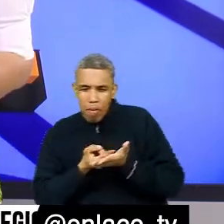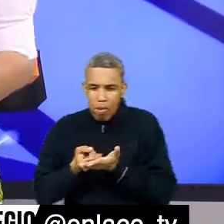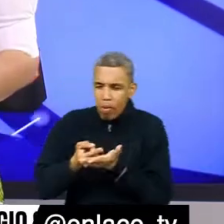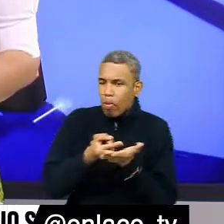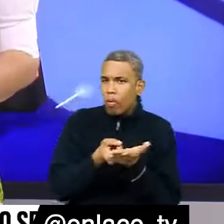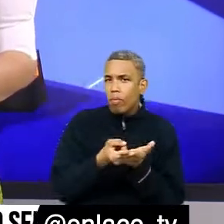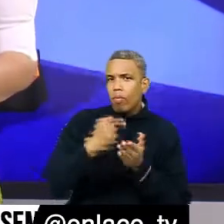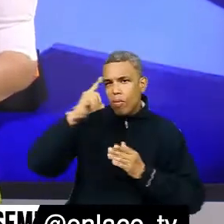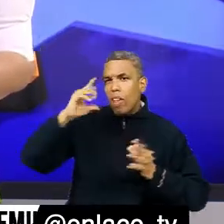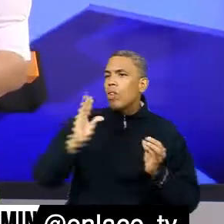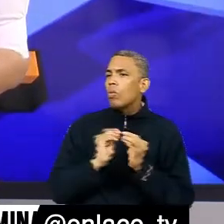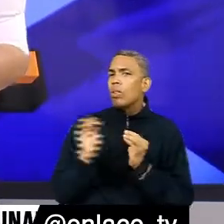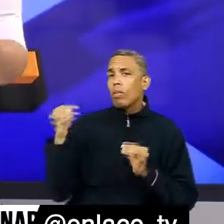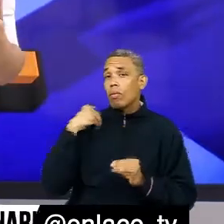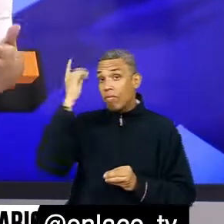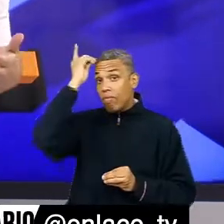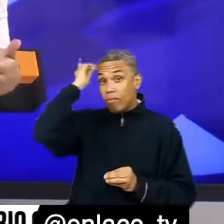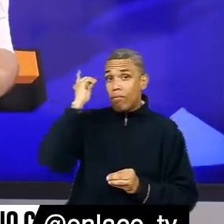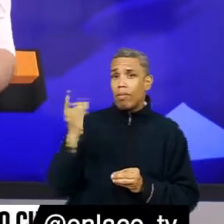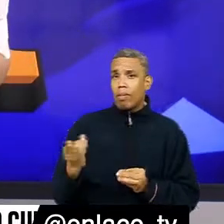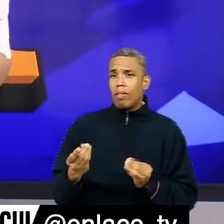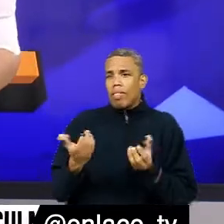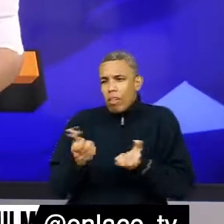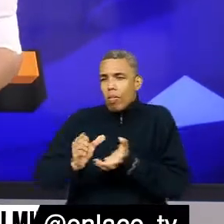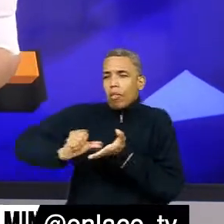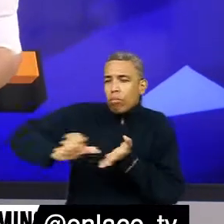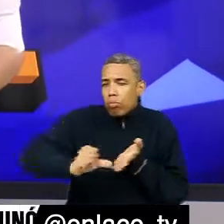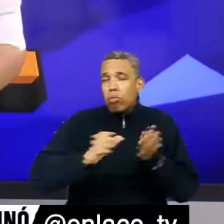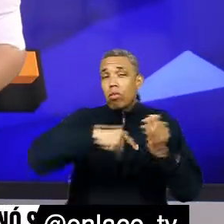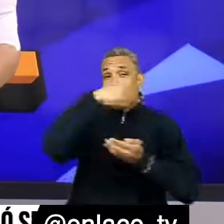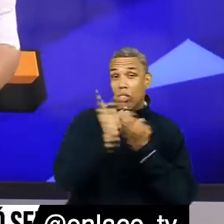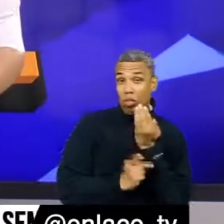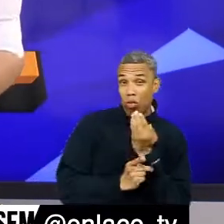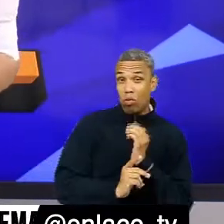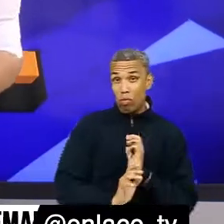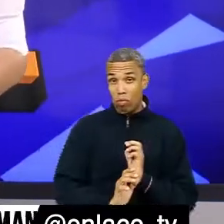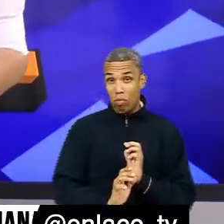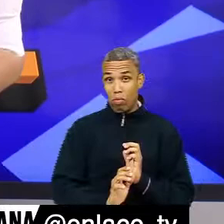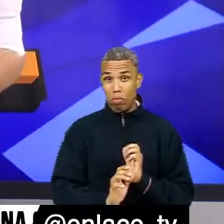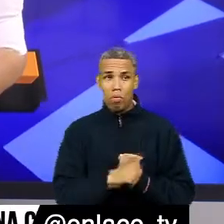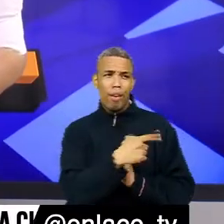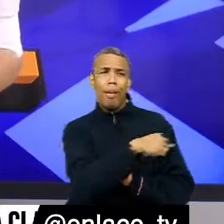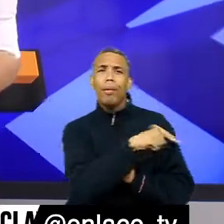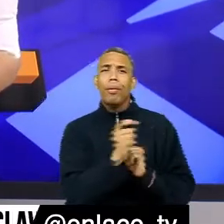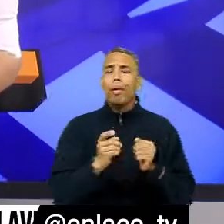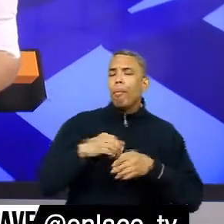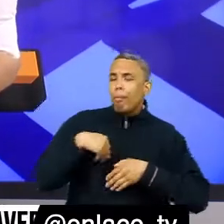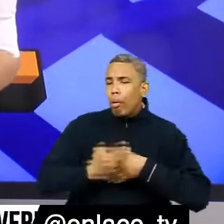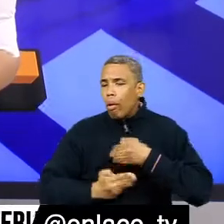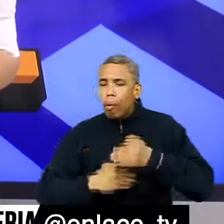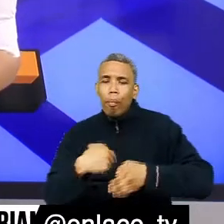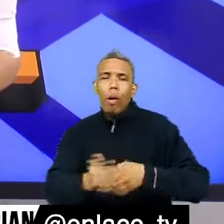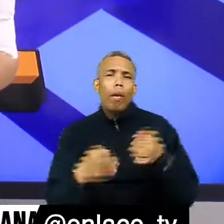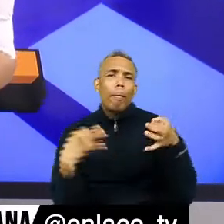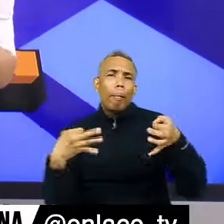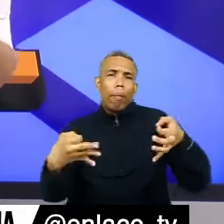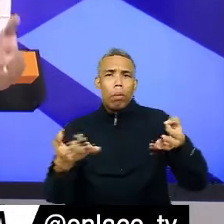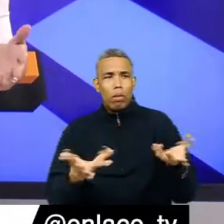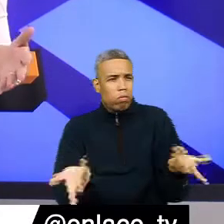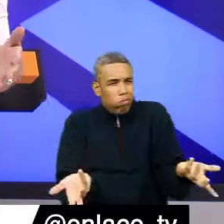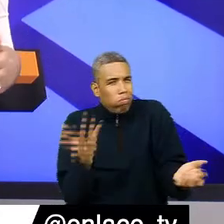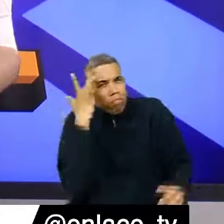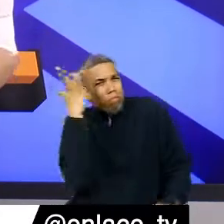El mandatario local asegura que para tales proyectos no son necesarios los trámites. Estas y otras informaciones serán tratadas